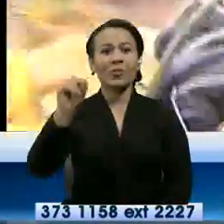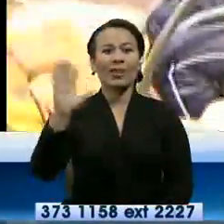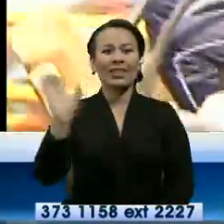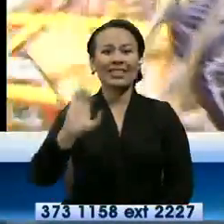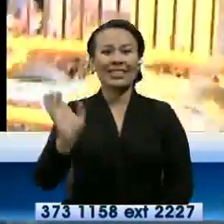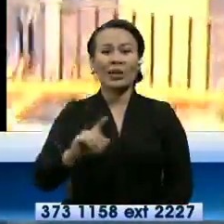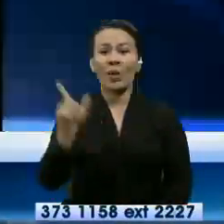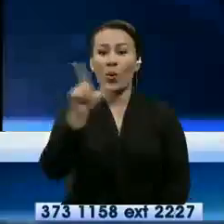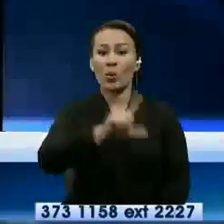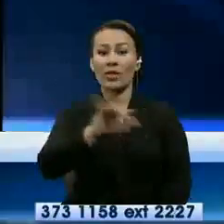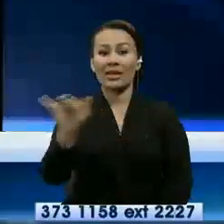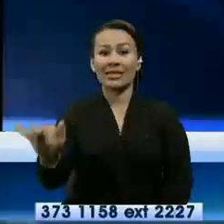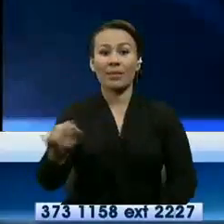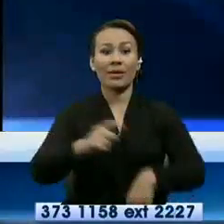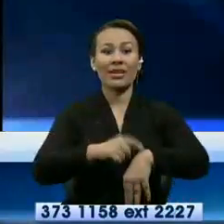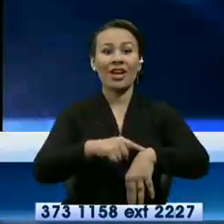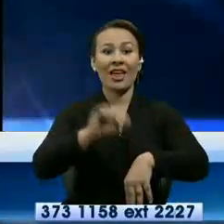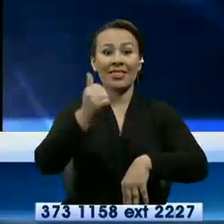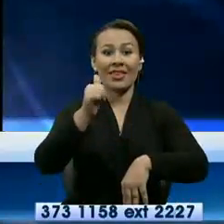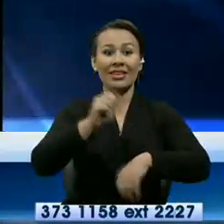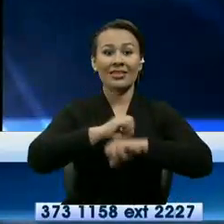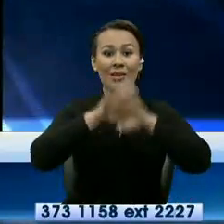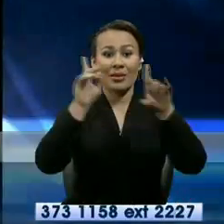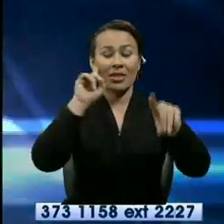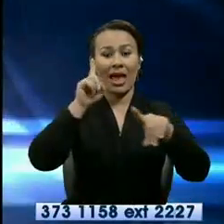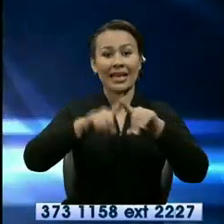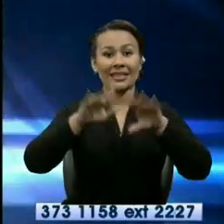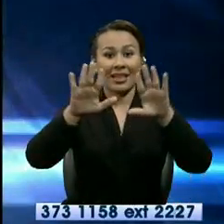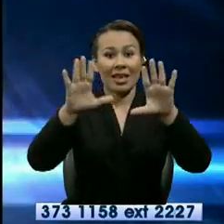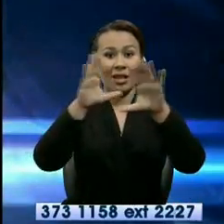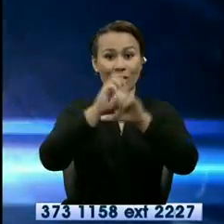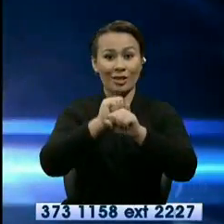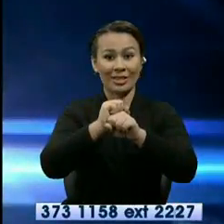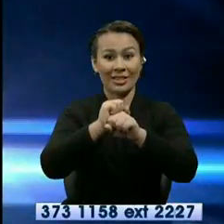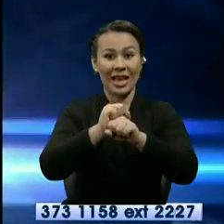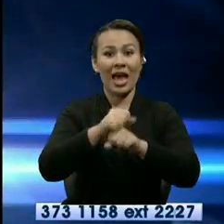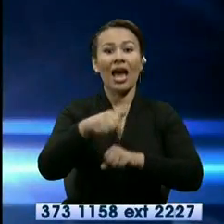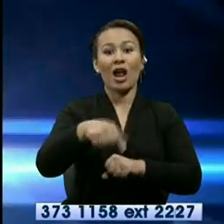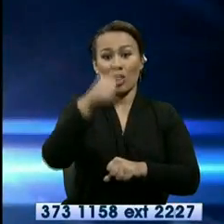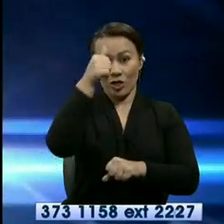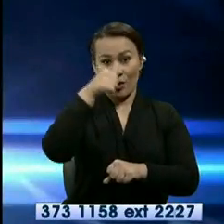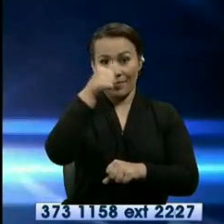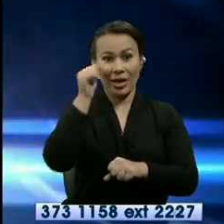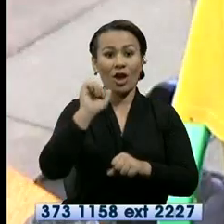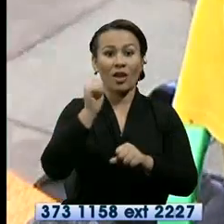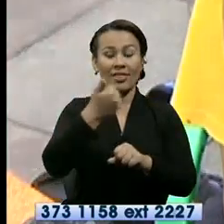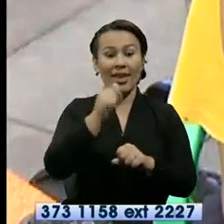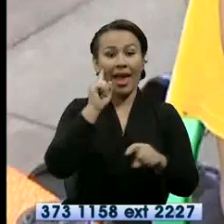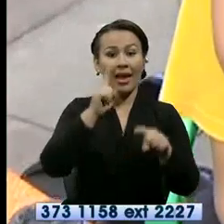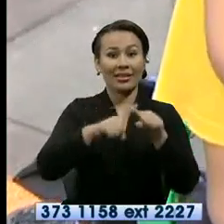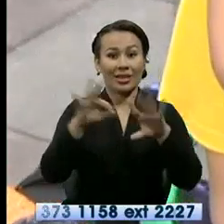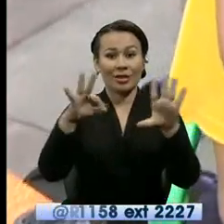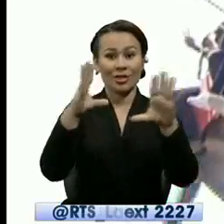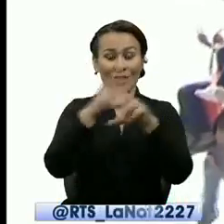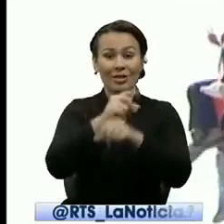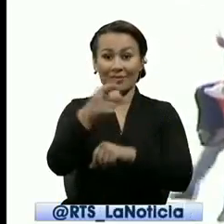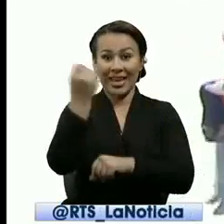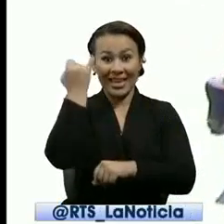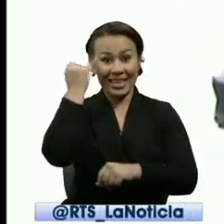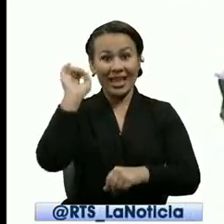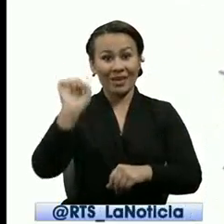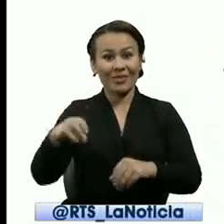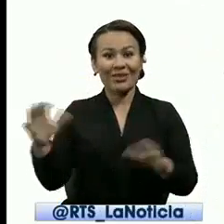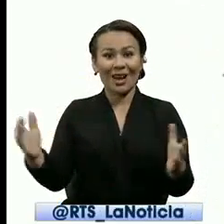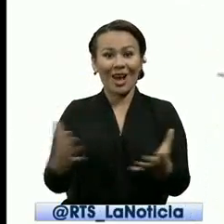centavos. De lunes a sábado de 10 de la mañana a 22 horas y los domingos de 10 de la mañana a 20 horas. Una alternativa que ha